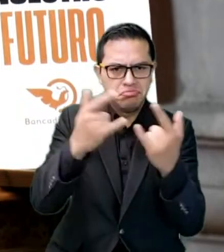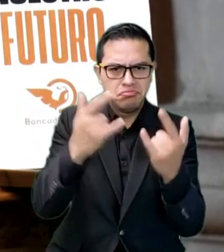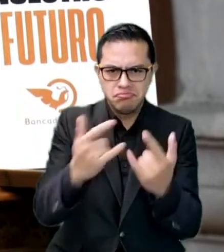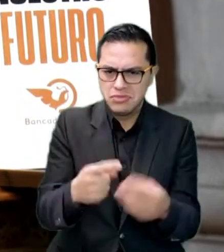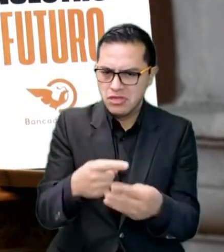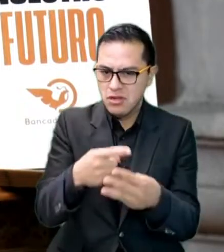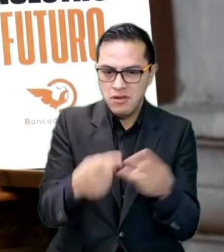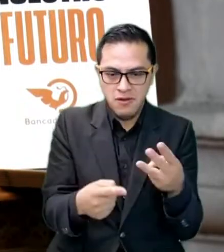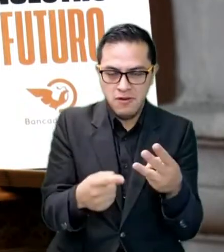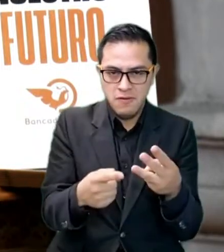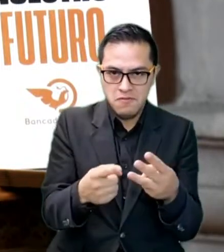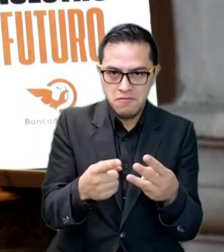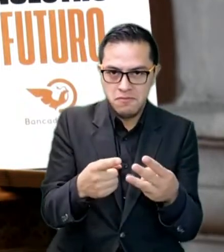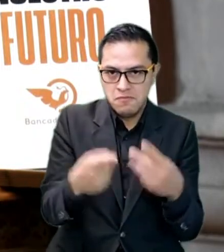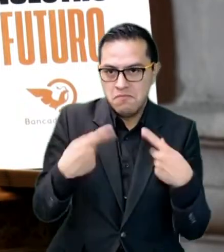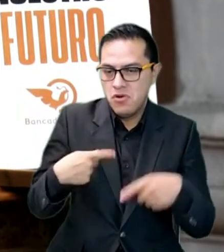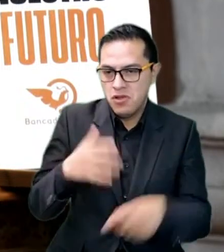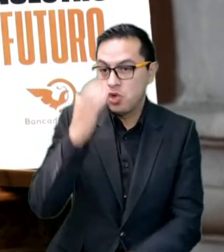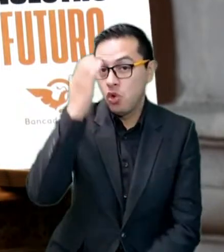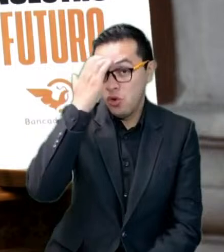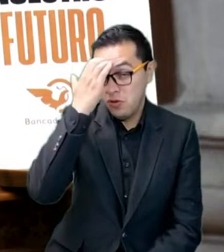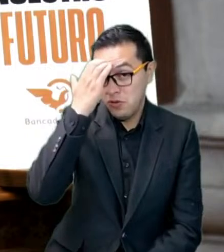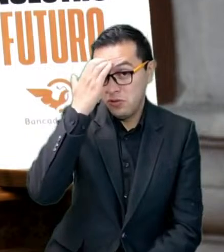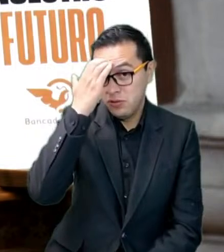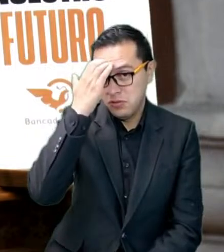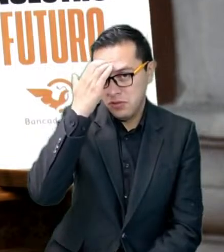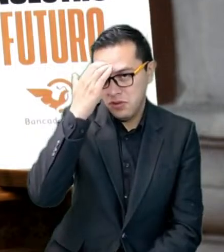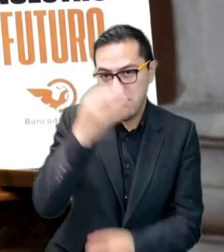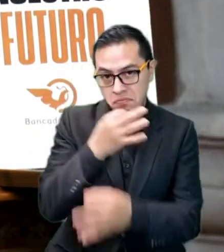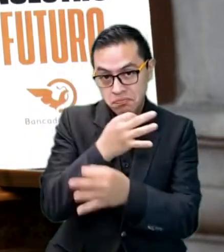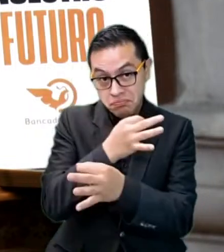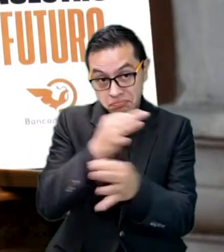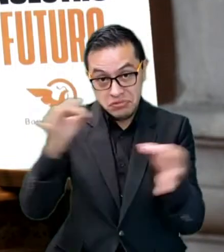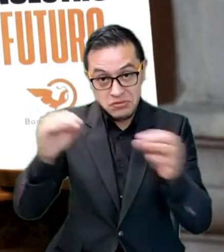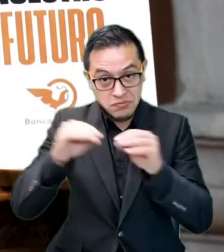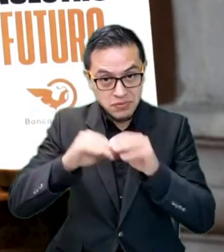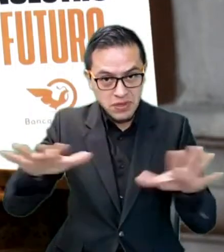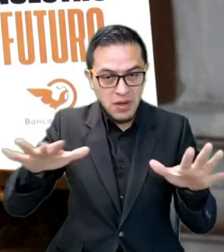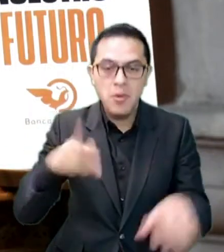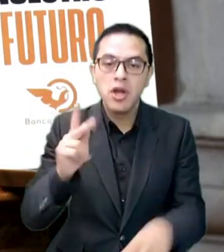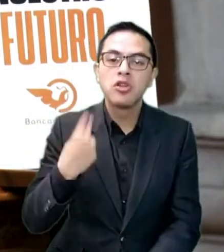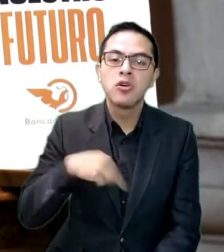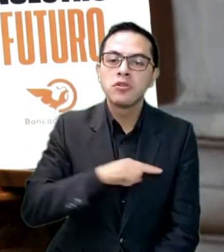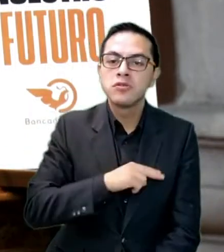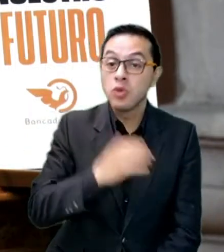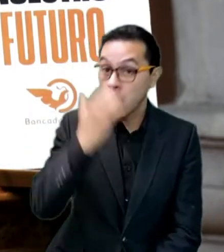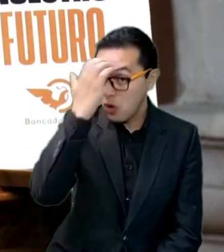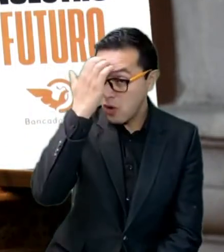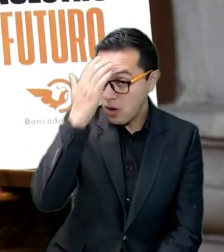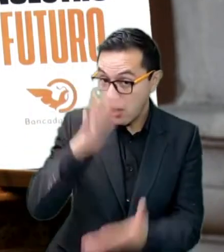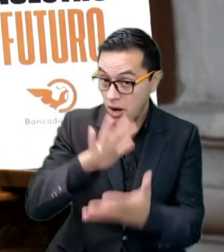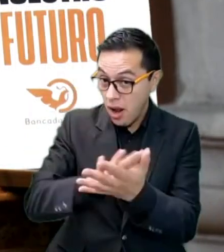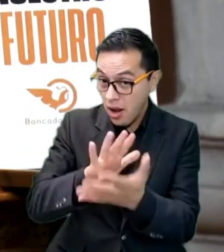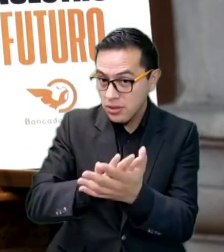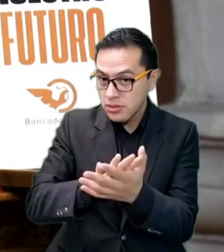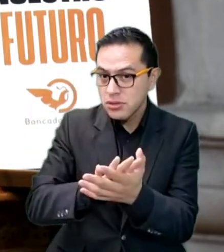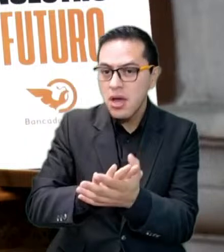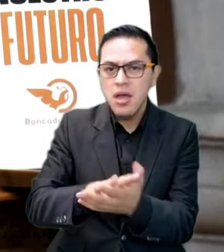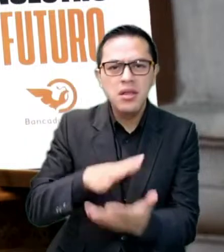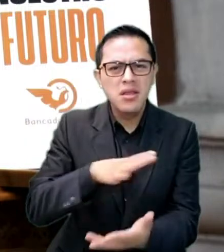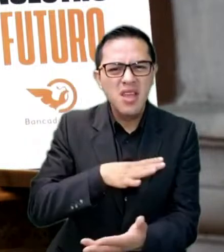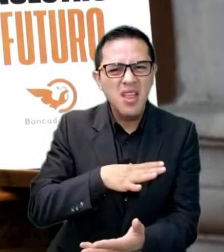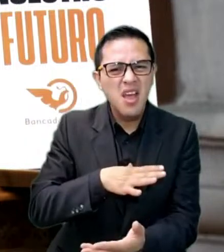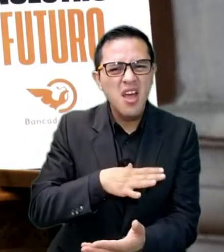si visitamos estas cárceles, son miles y miles de casos de injusticia.